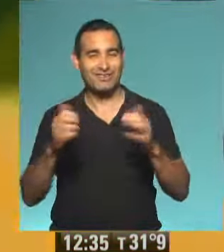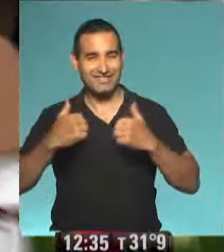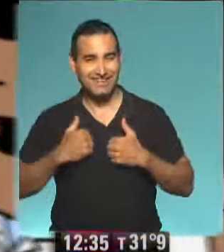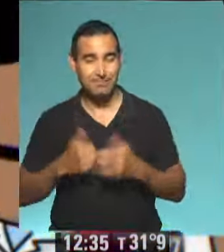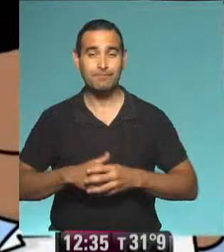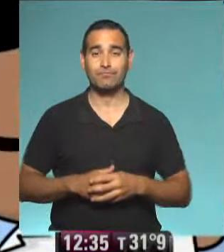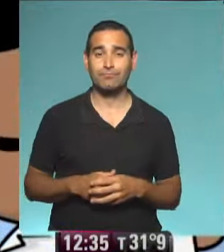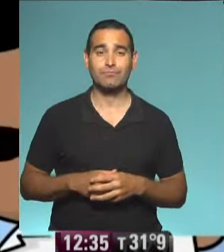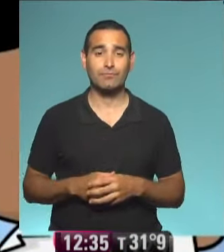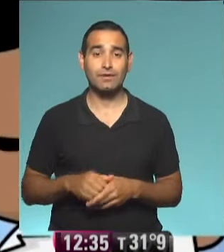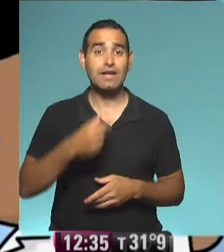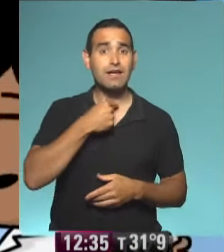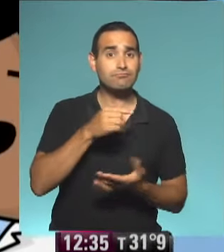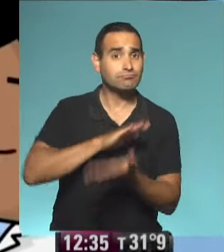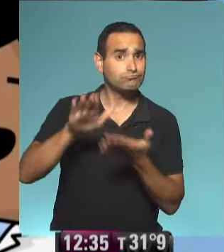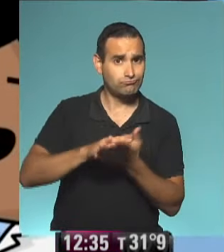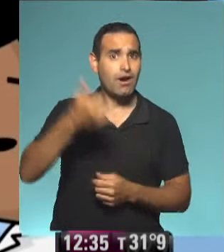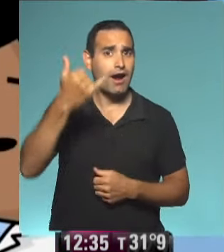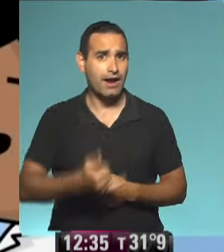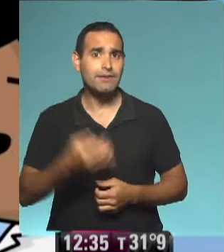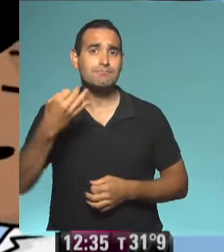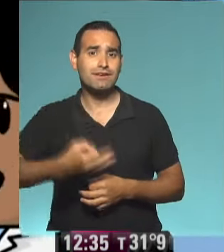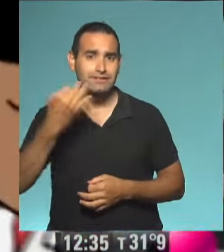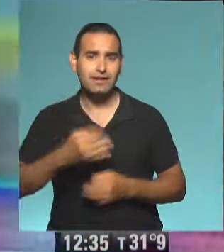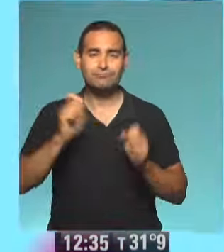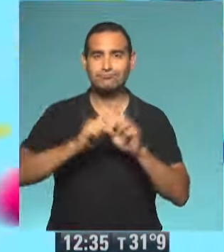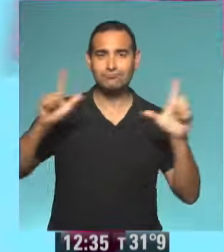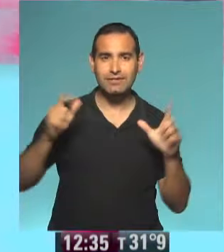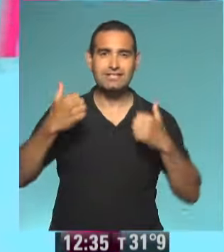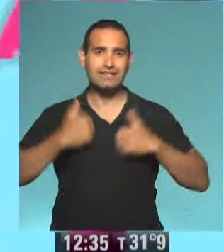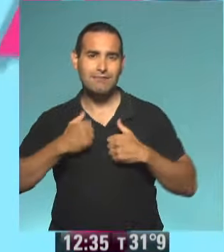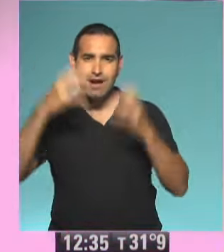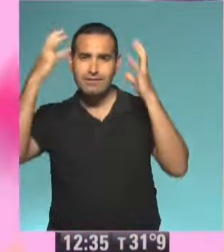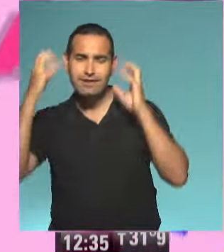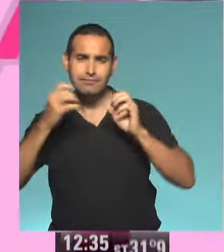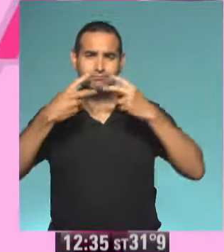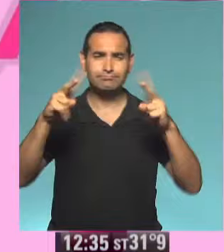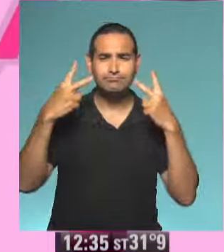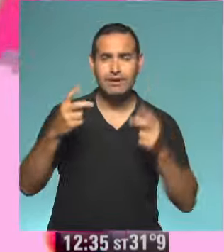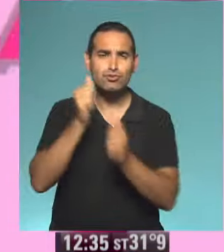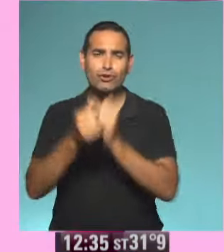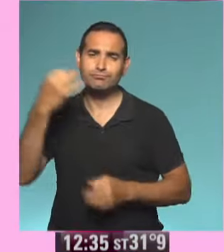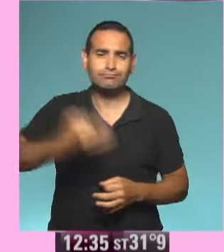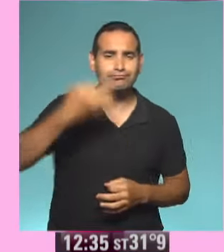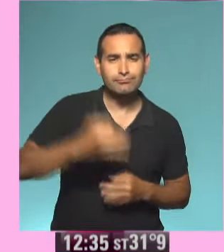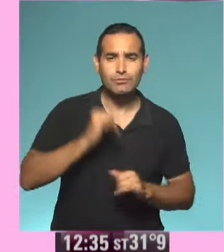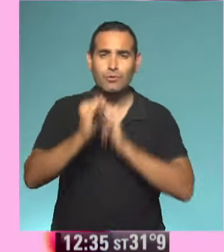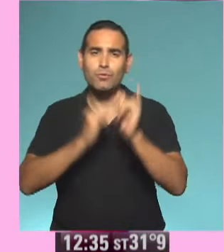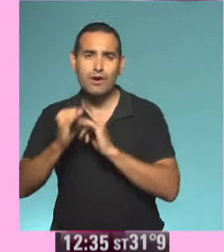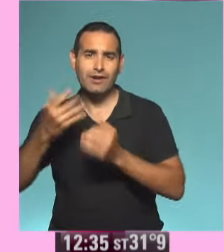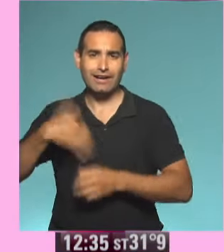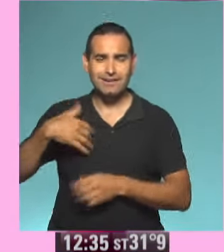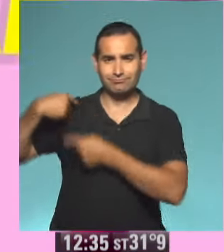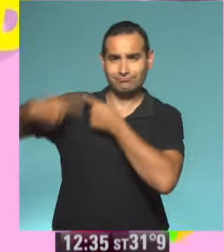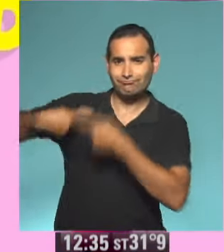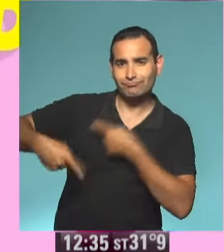Samba! Siguieron los estrenos, uno muy especial. Estrenamos la asombrosa excursión de Samba y Nina, una historia espectacular. Trabajamos la afrodescendencia en Argentina, siempre